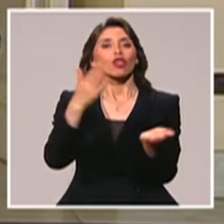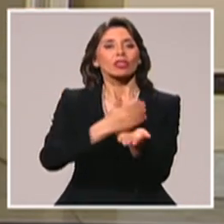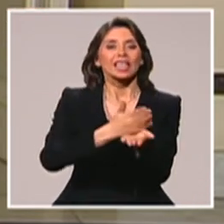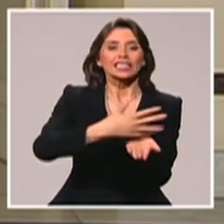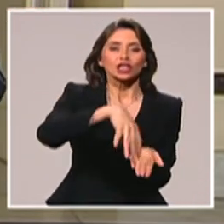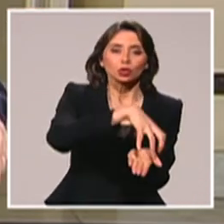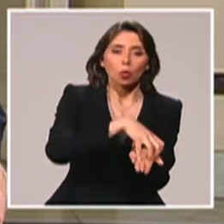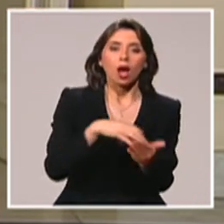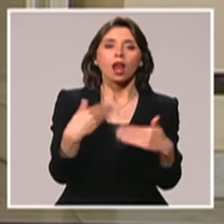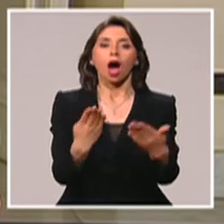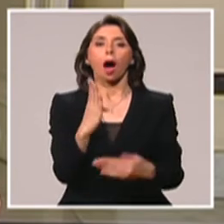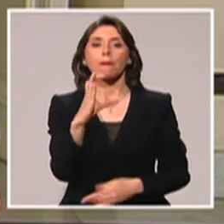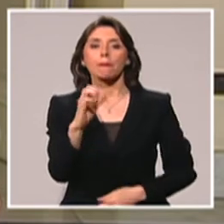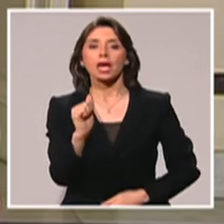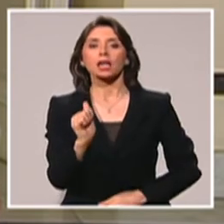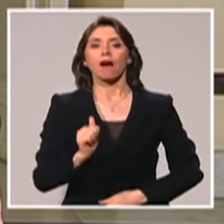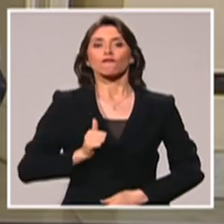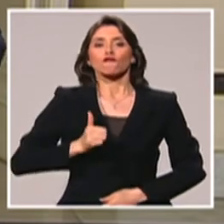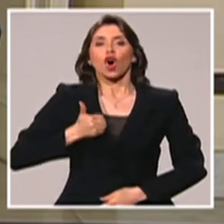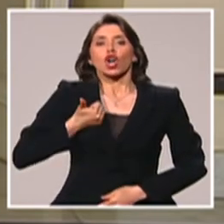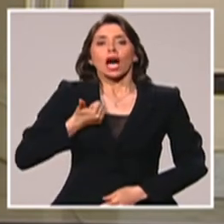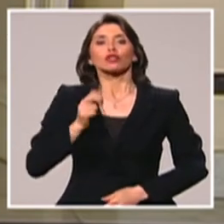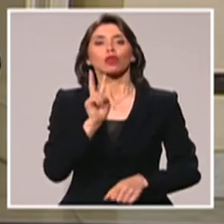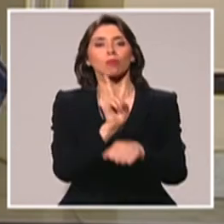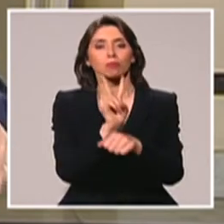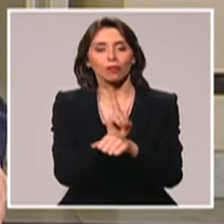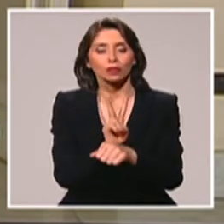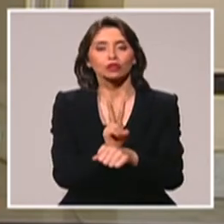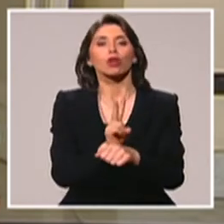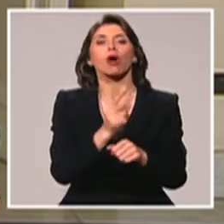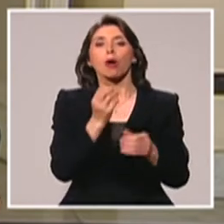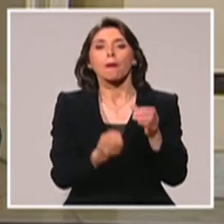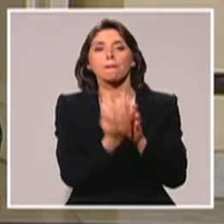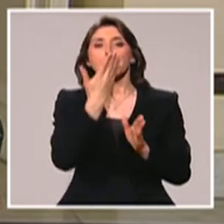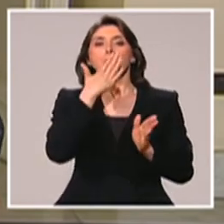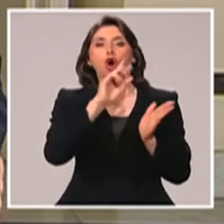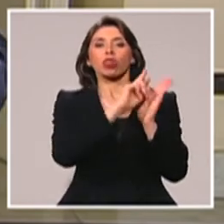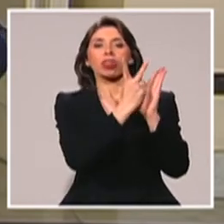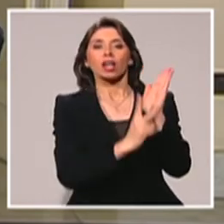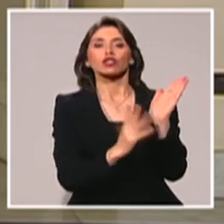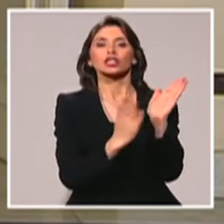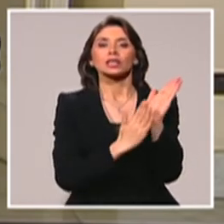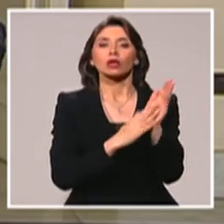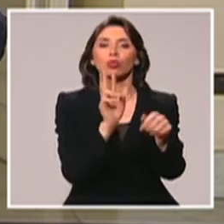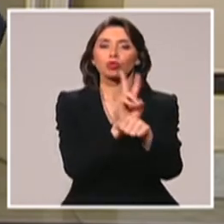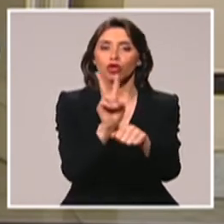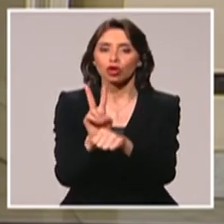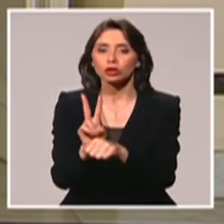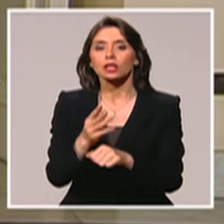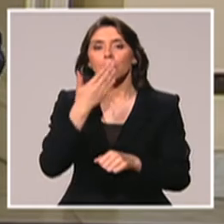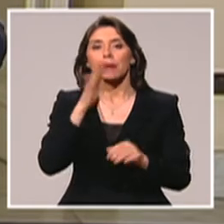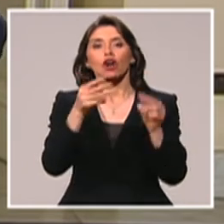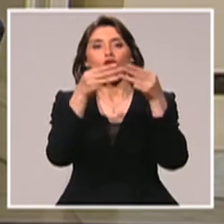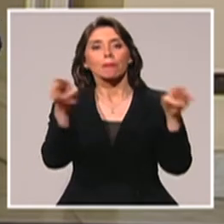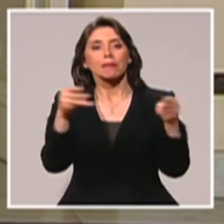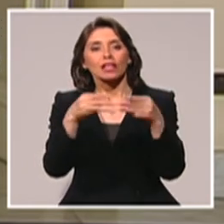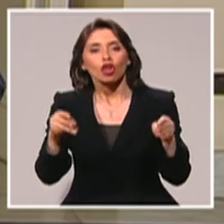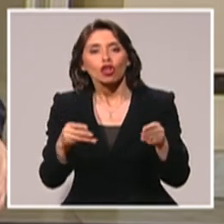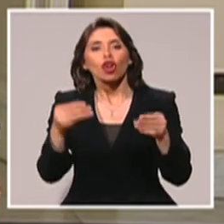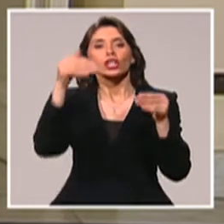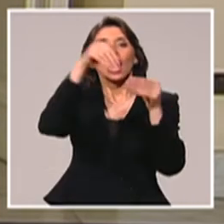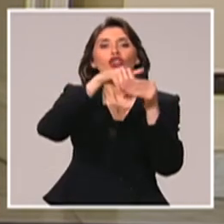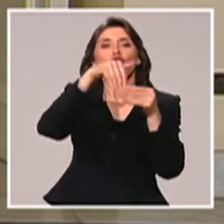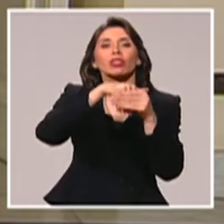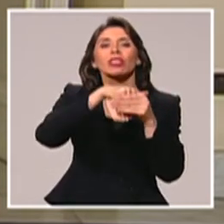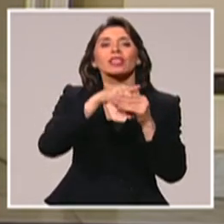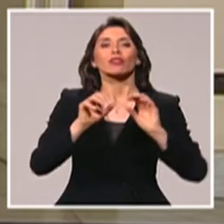través de la beca vocación de profesor la modernización del estatuto docente y el mejoramiento de las metodologías y contenidos de